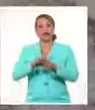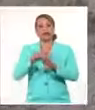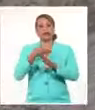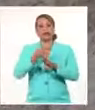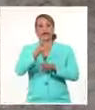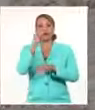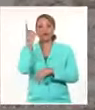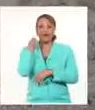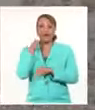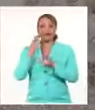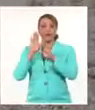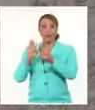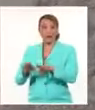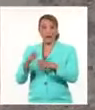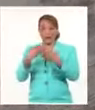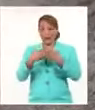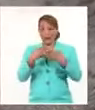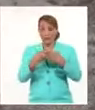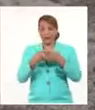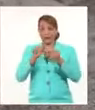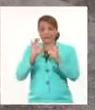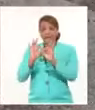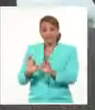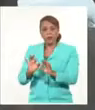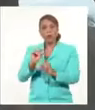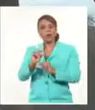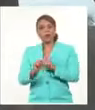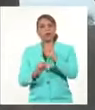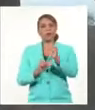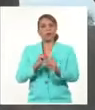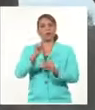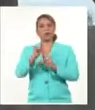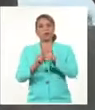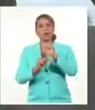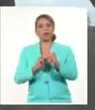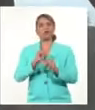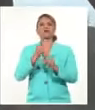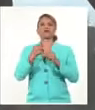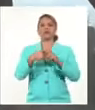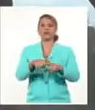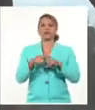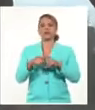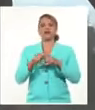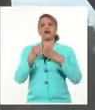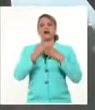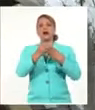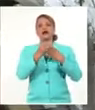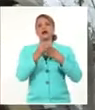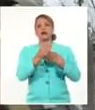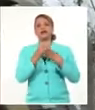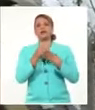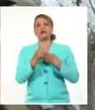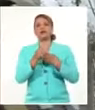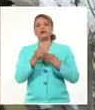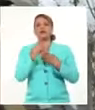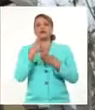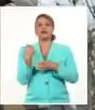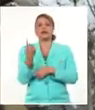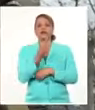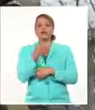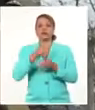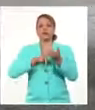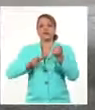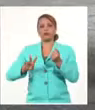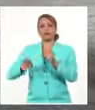9 años detenida, a esta unidad empresarial de base se ha ido recuperando paulatinamente con el apoyo de la contribución territorial del 1% y de